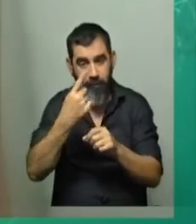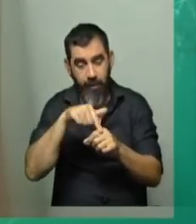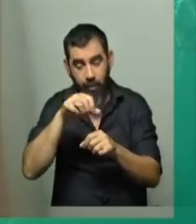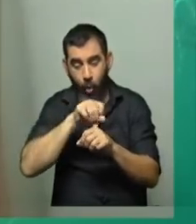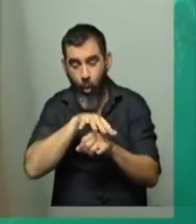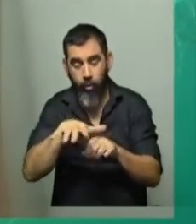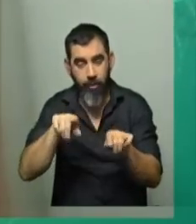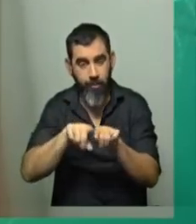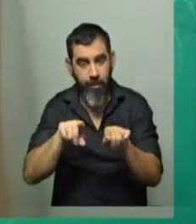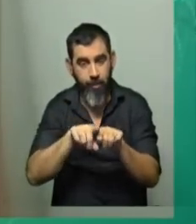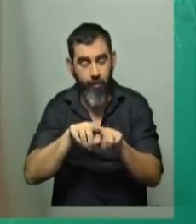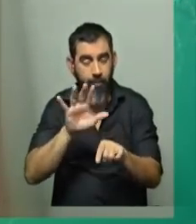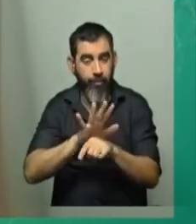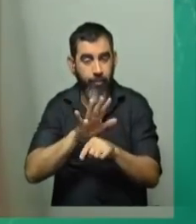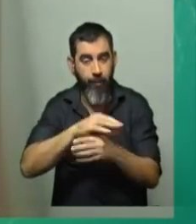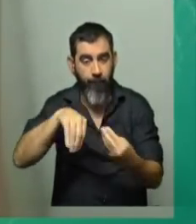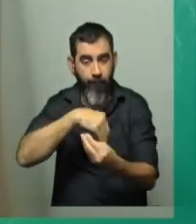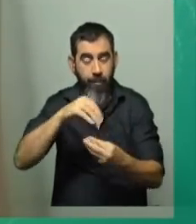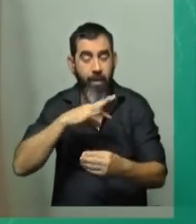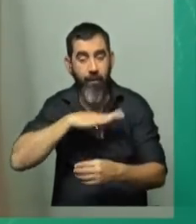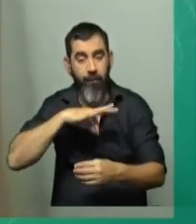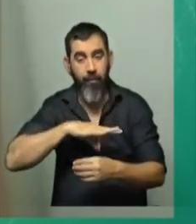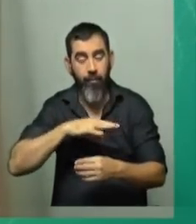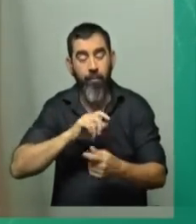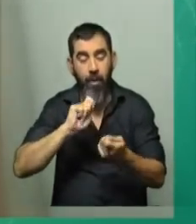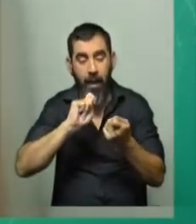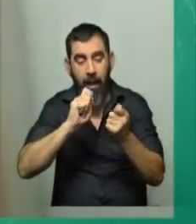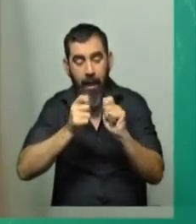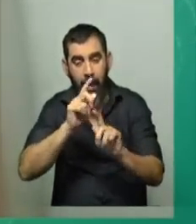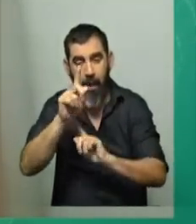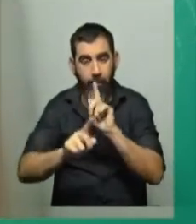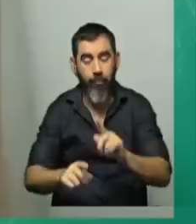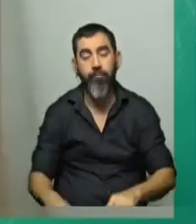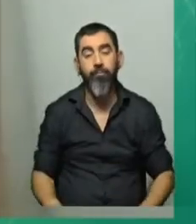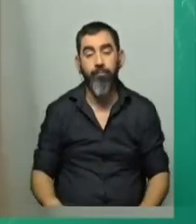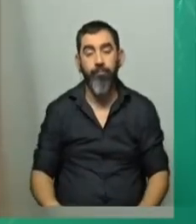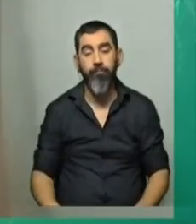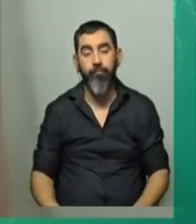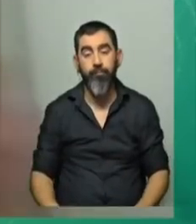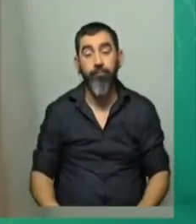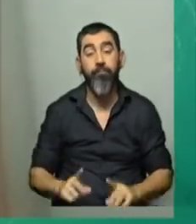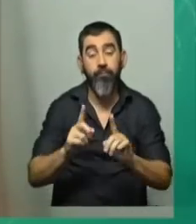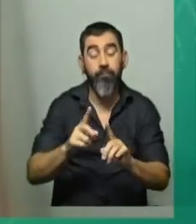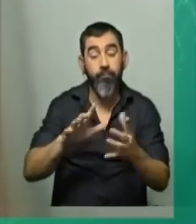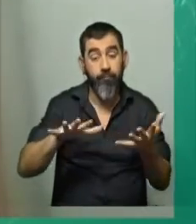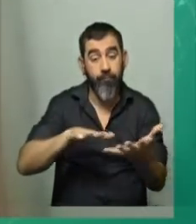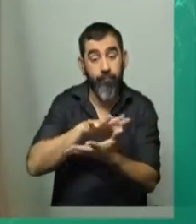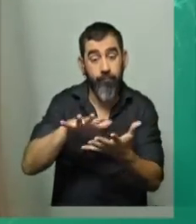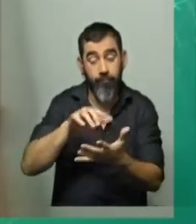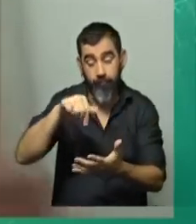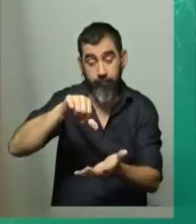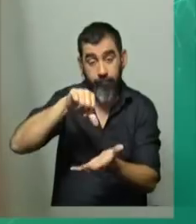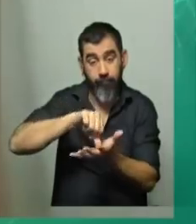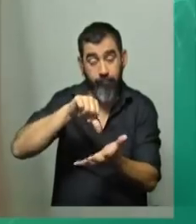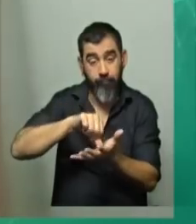variantes que siguen siendo Omicron, pero que tienen algunos cambios. Y bueno, y también la situación país